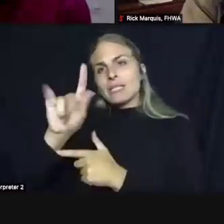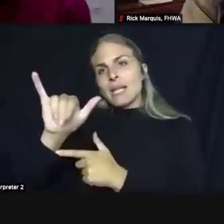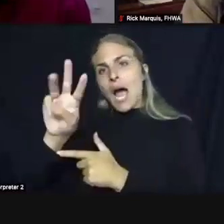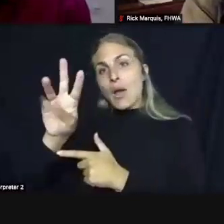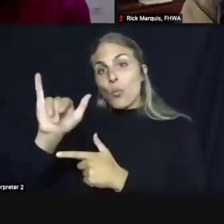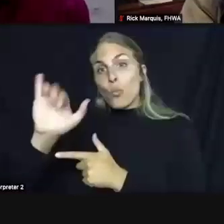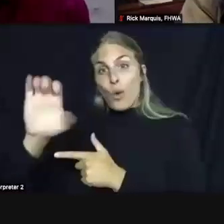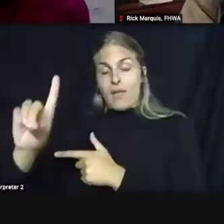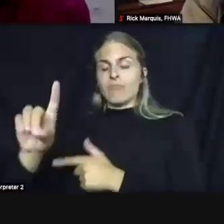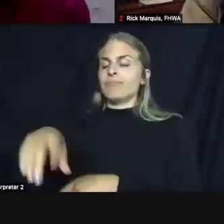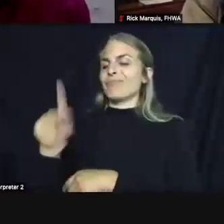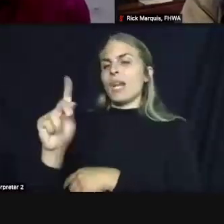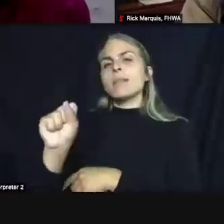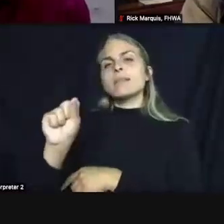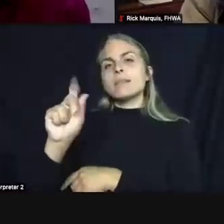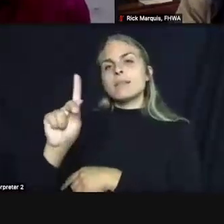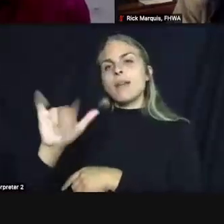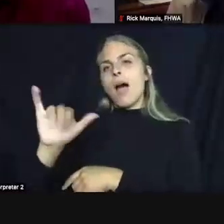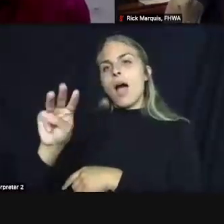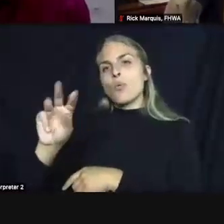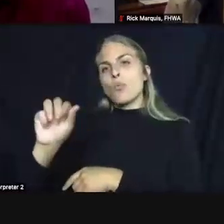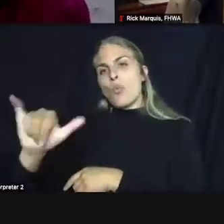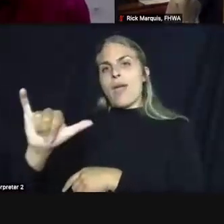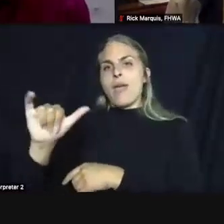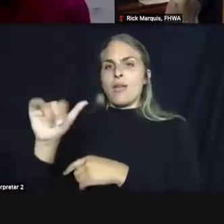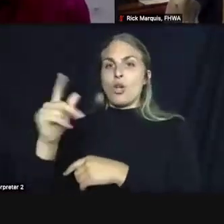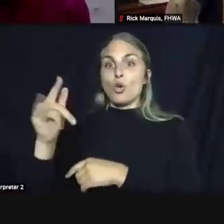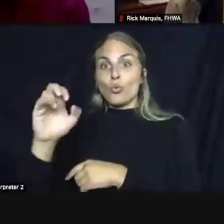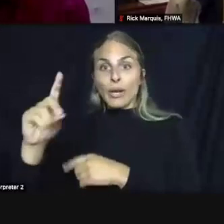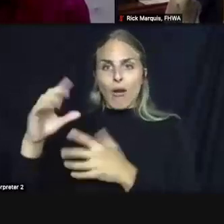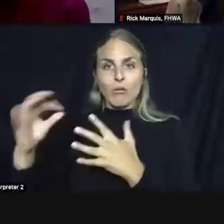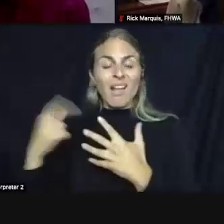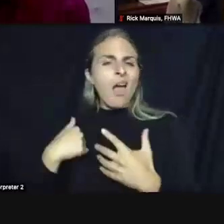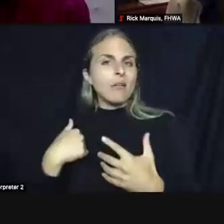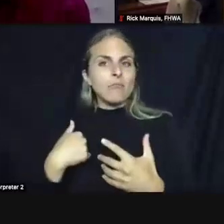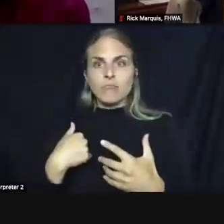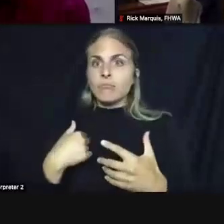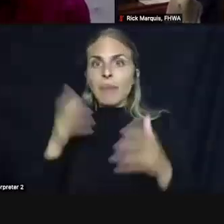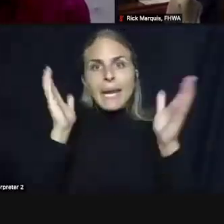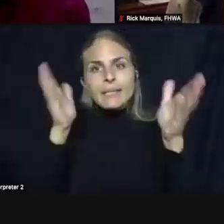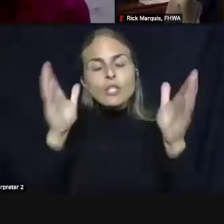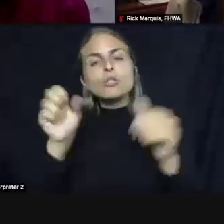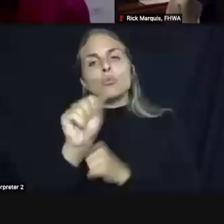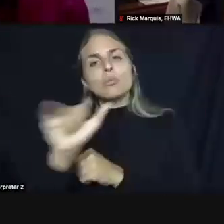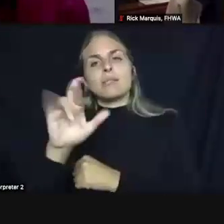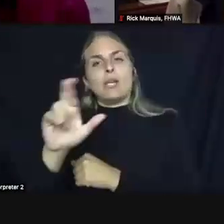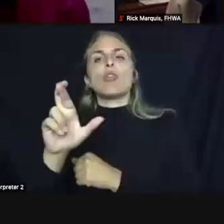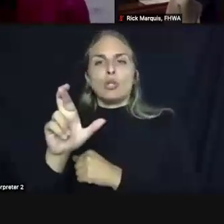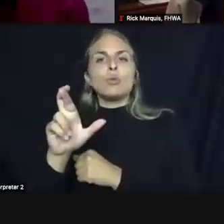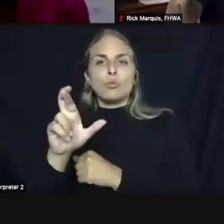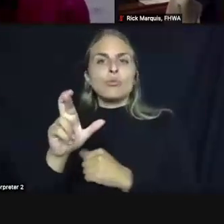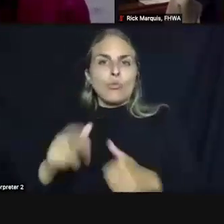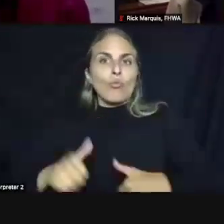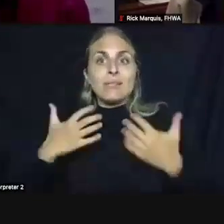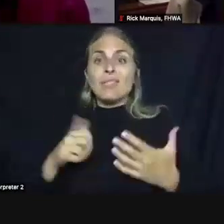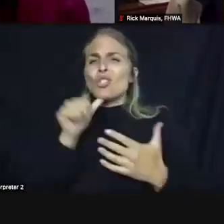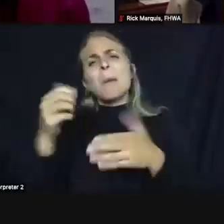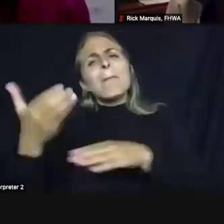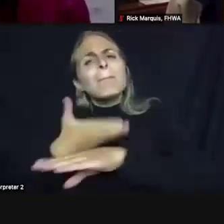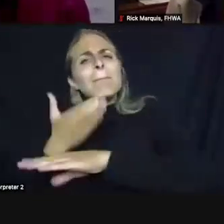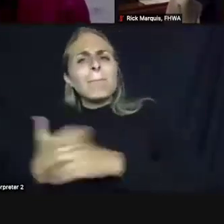y la equidad. Nosotros le pedimos realizar un proyecto justo y escuchar a los ciudadanos que